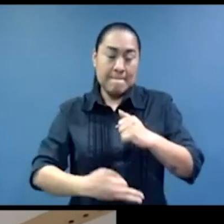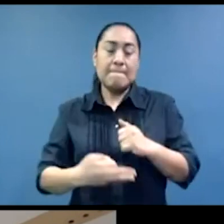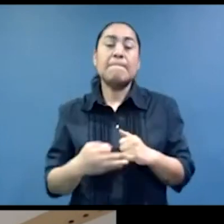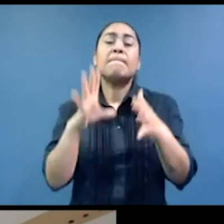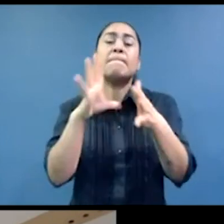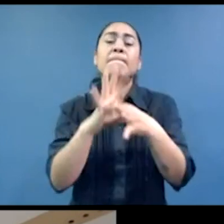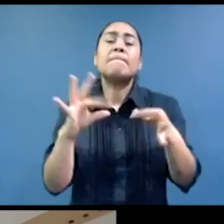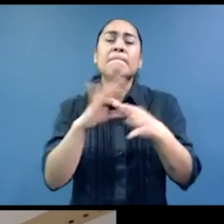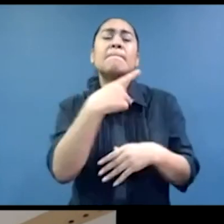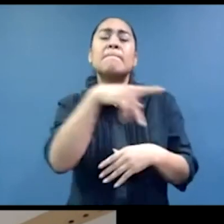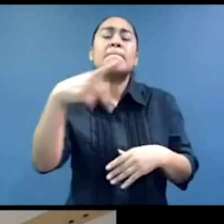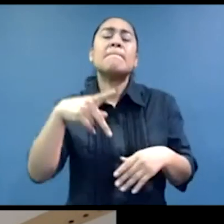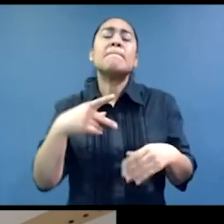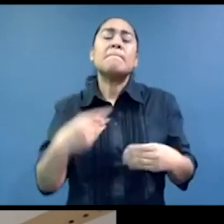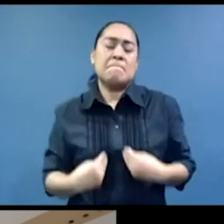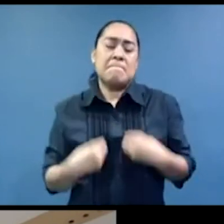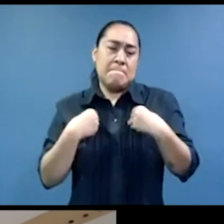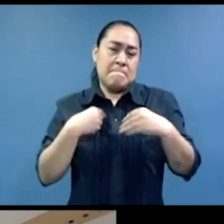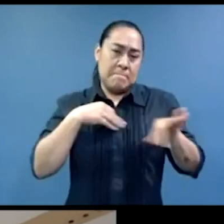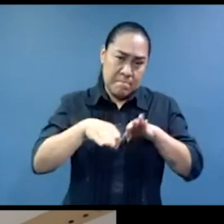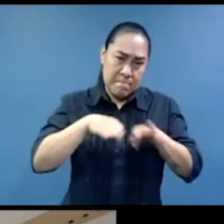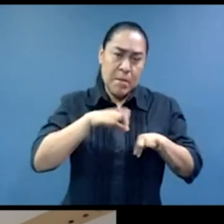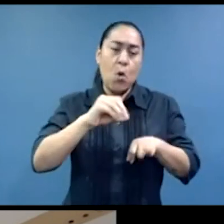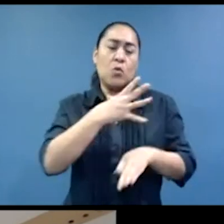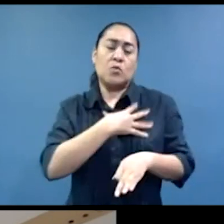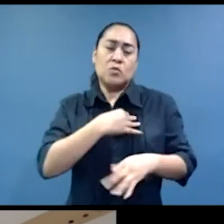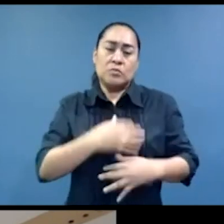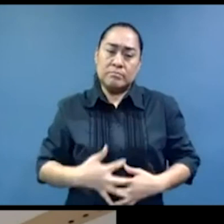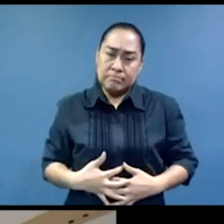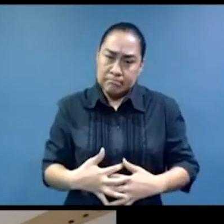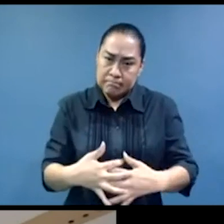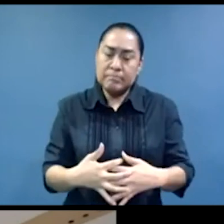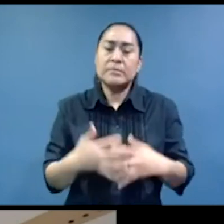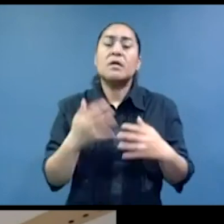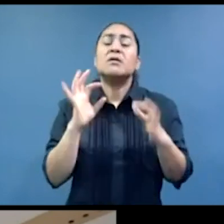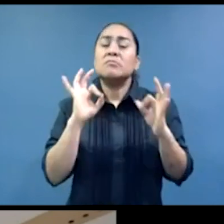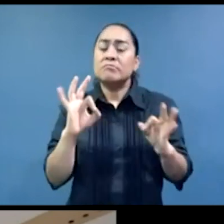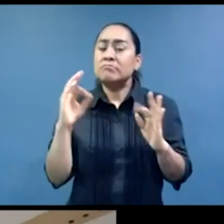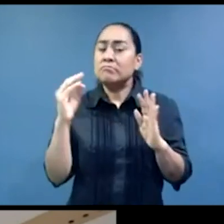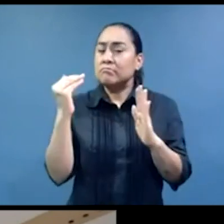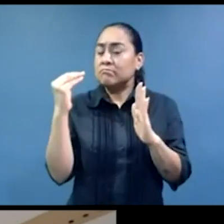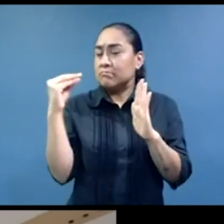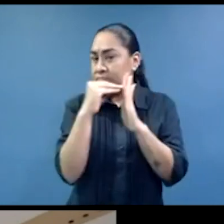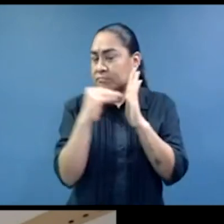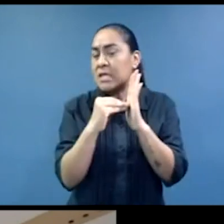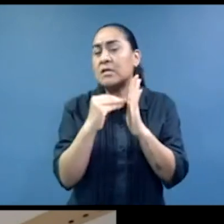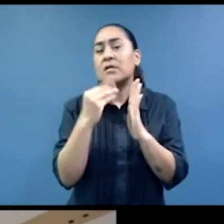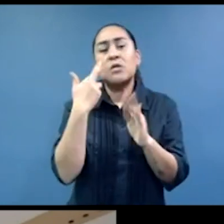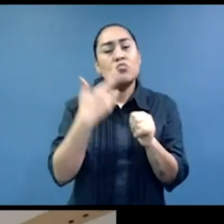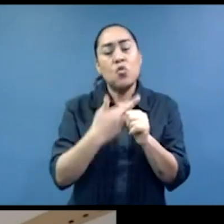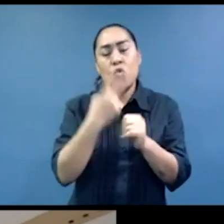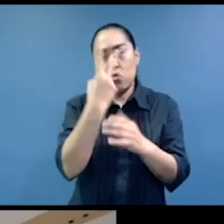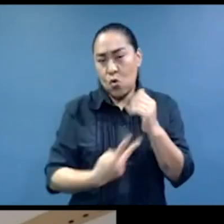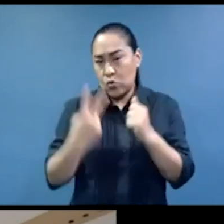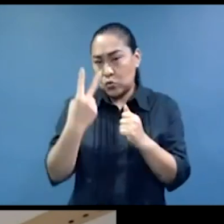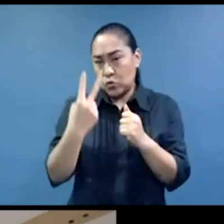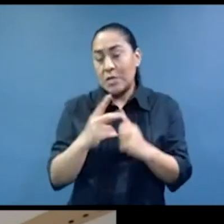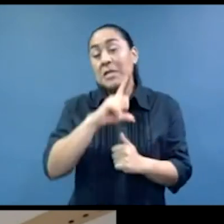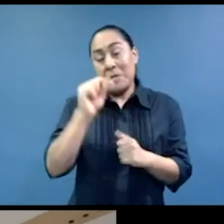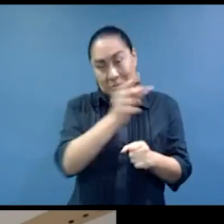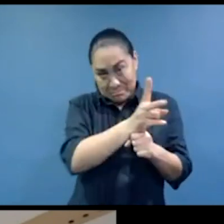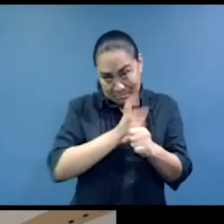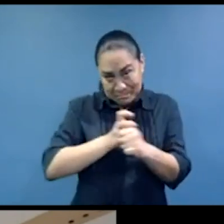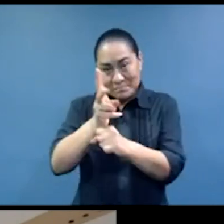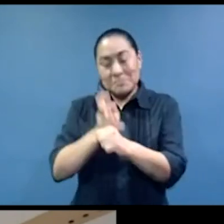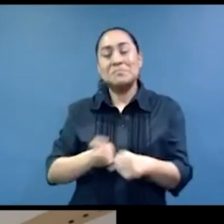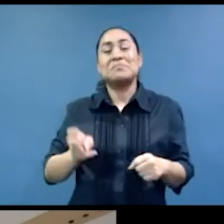vida laboral y reproductiva en México, cómo lograr políticas de corresponsabilidad en México. Igual que en este vamos a tener a unas grandes